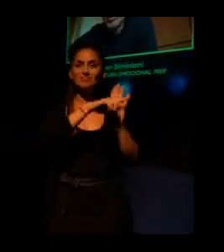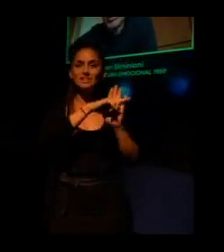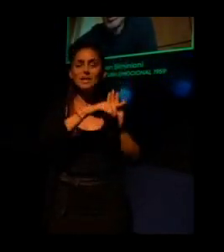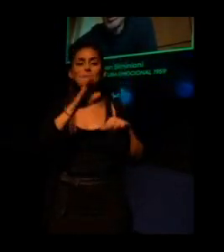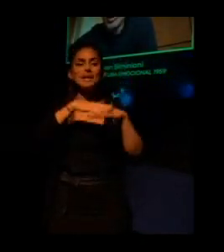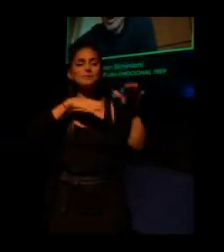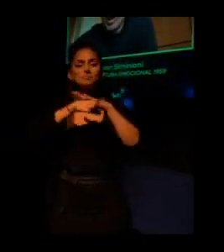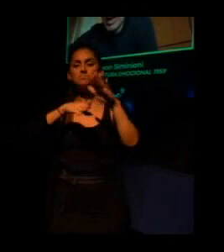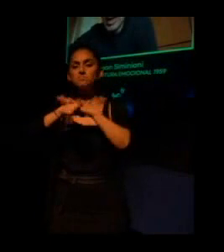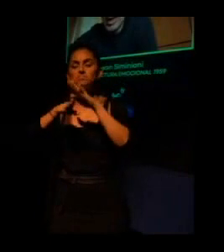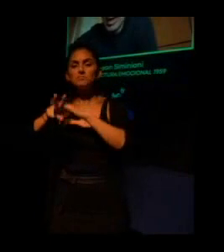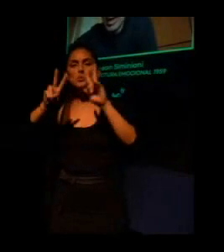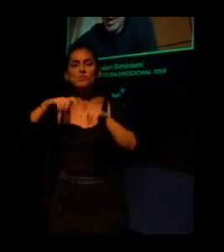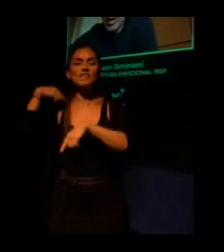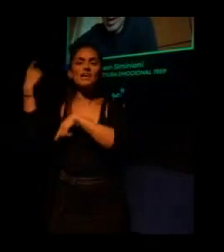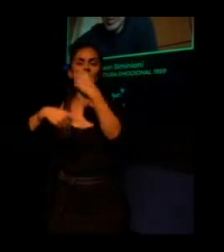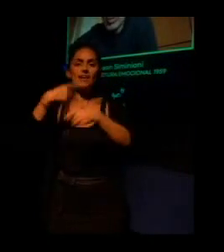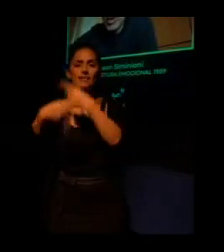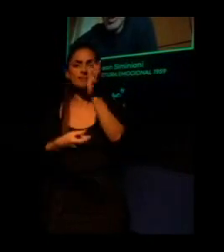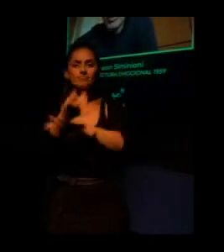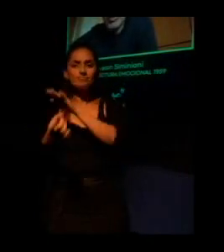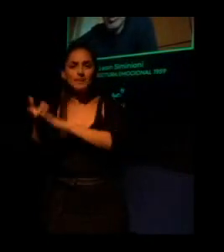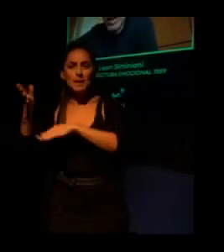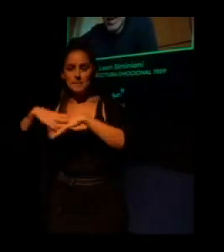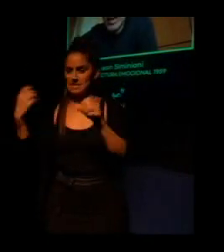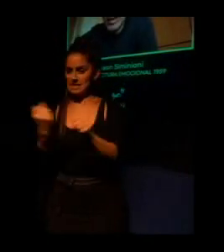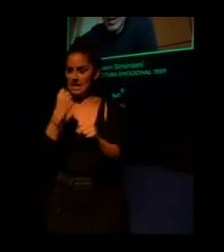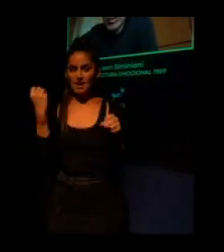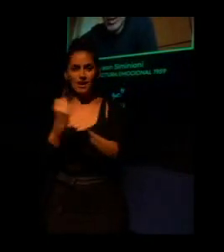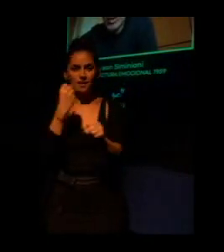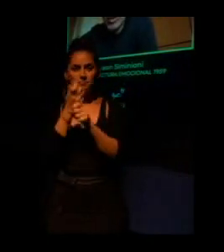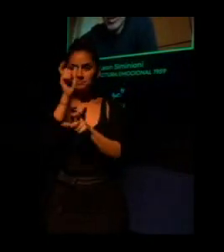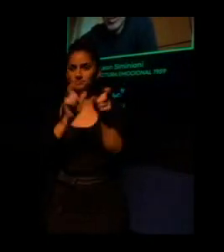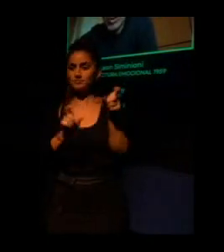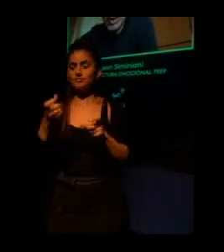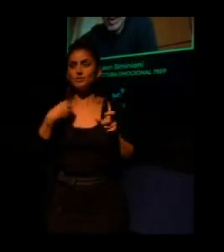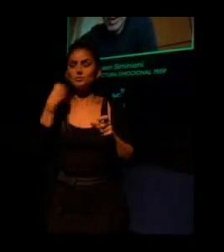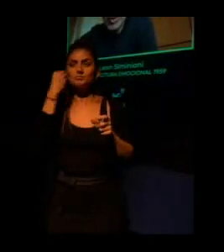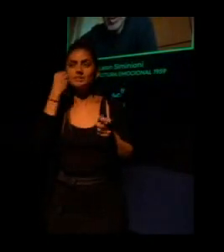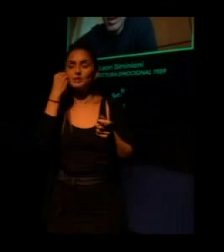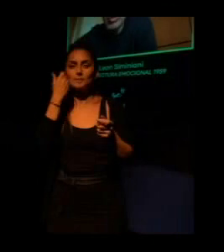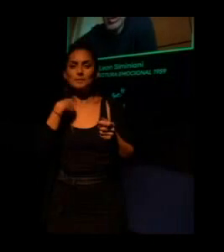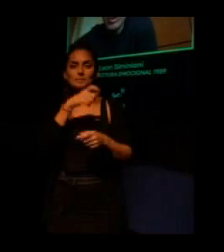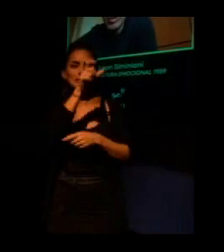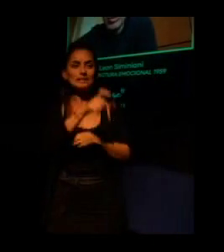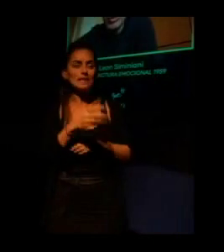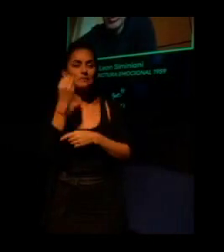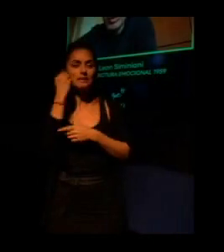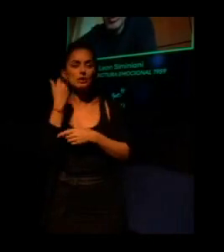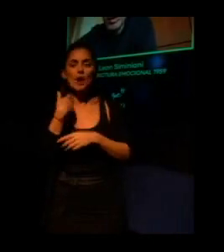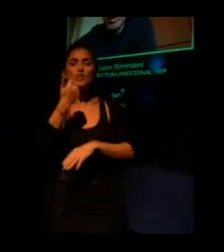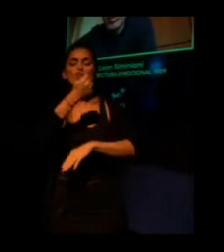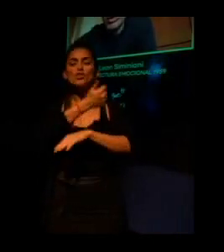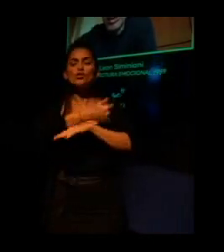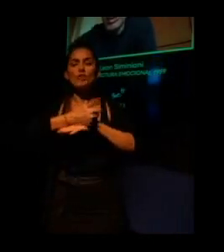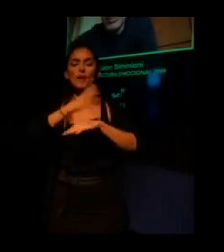nuevas generaciones a todo un trabajo de alguien que consideró la ciudad como el sitio donde sucede la